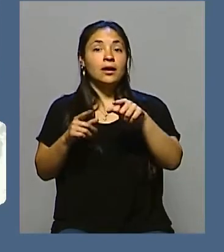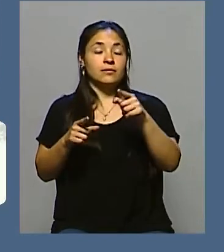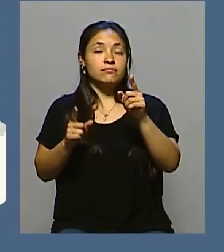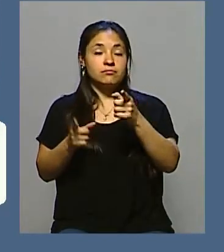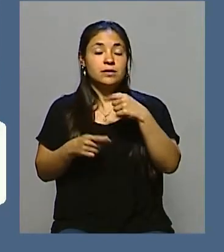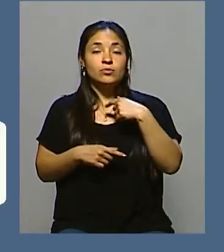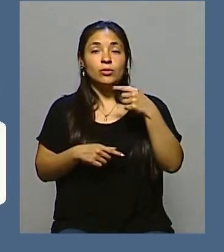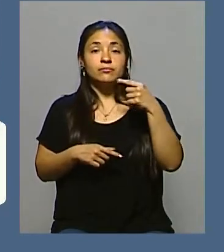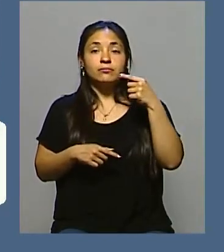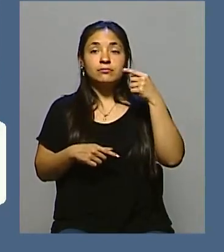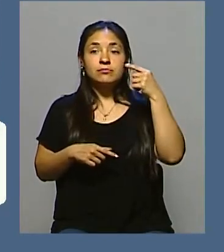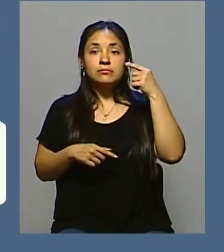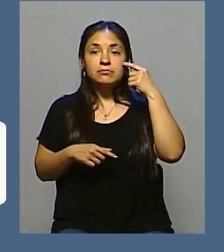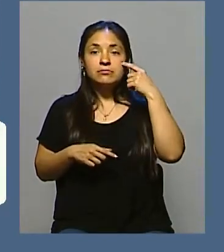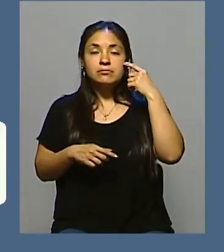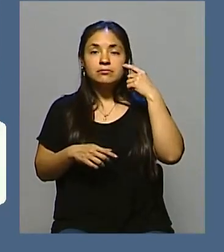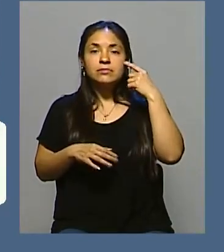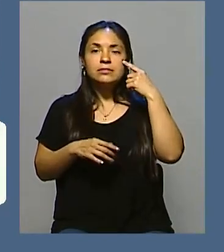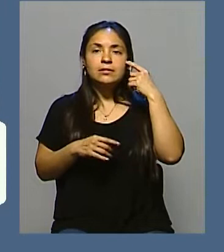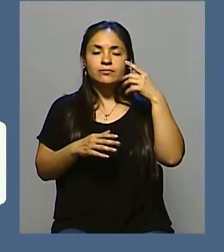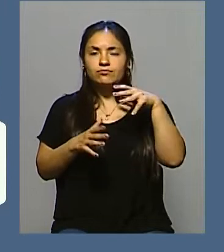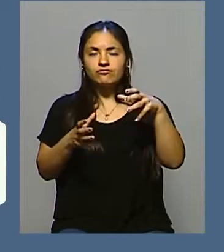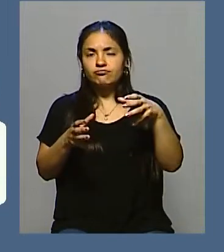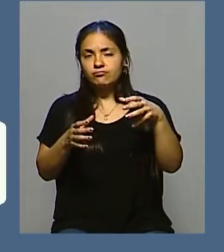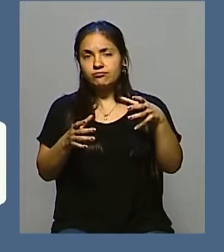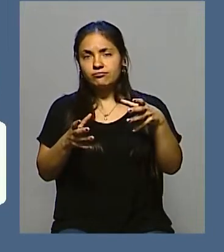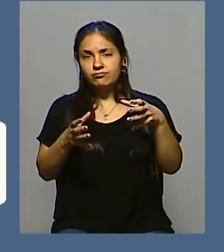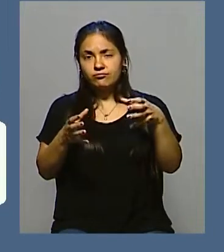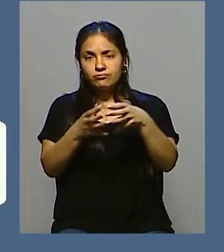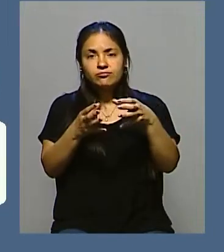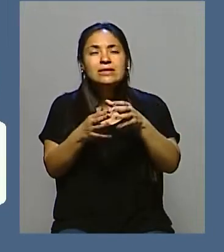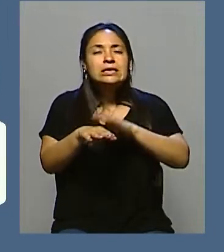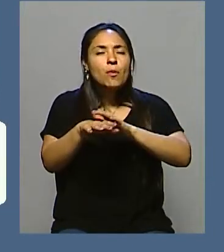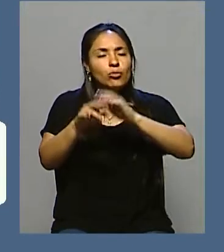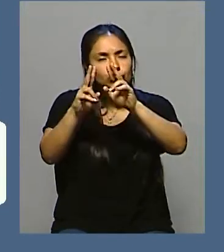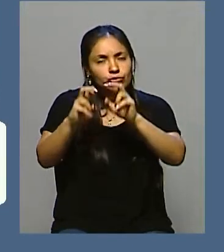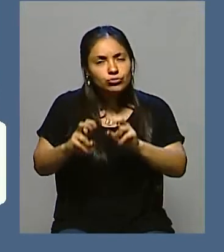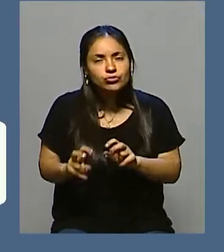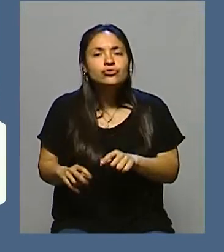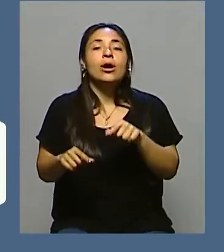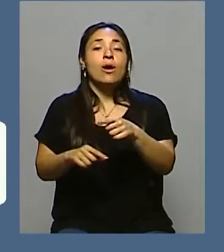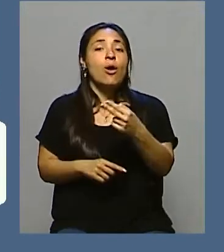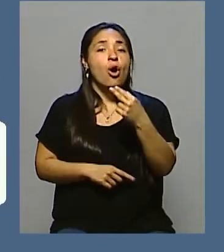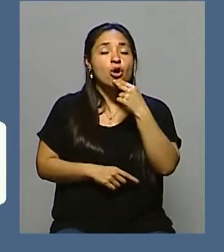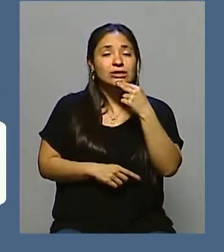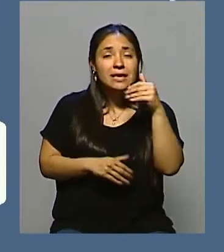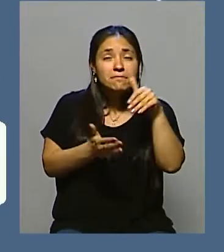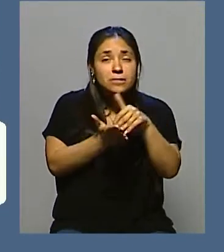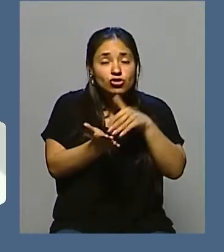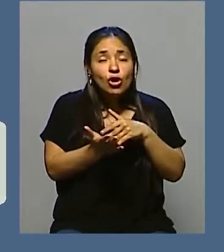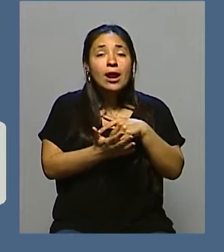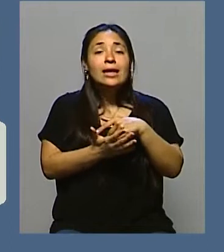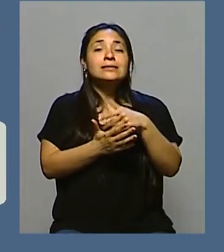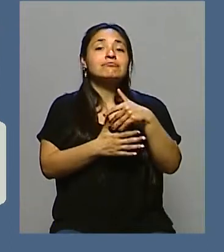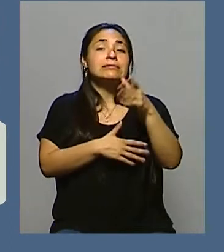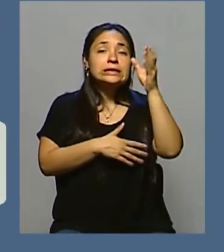de esta búsqueda, digamos así, 11 millones de italianos más en la